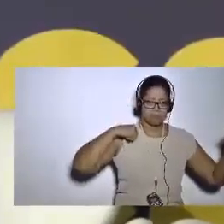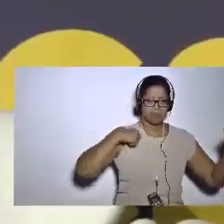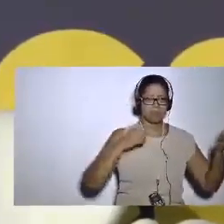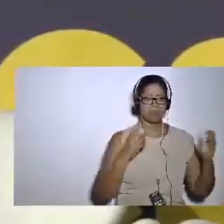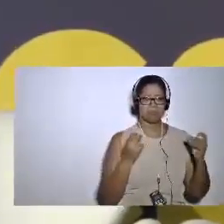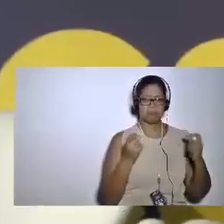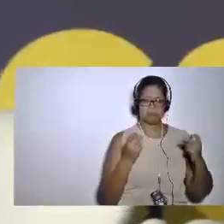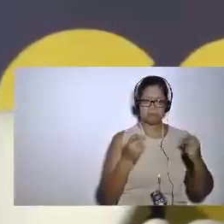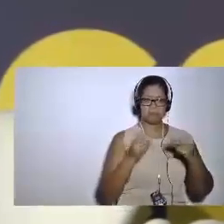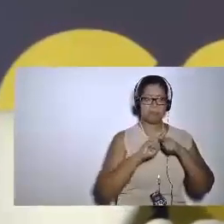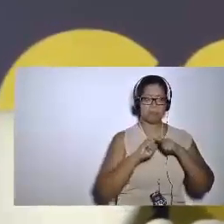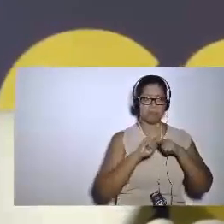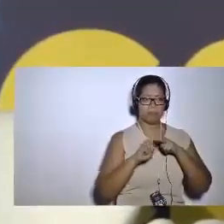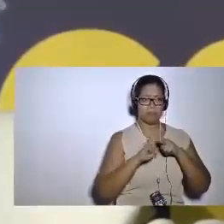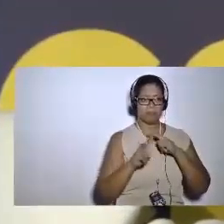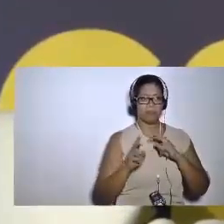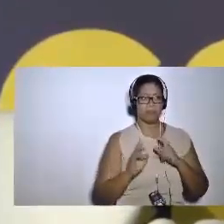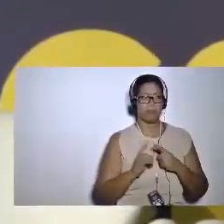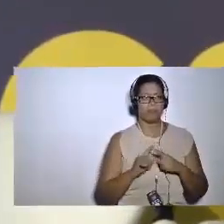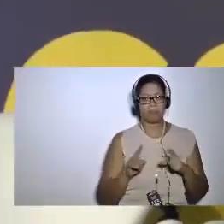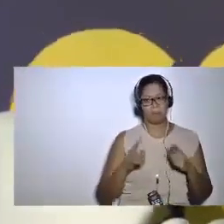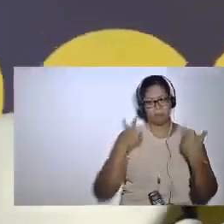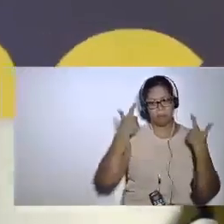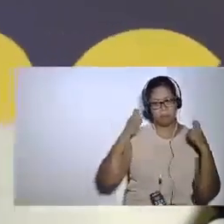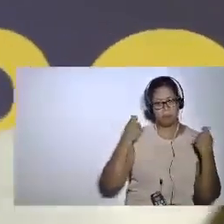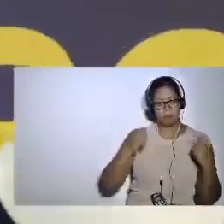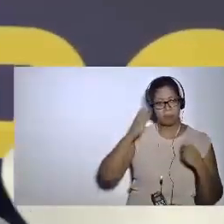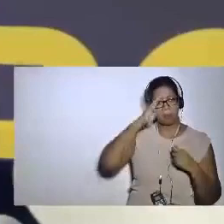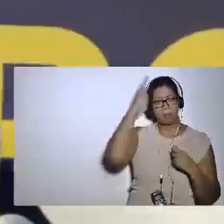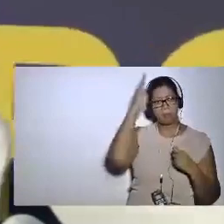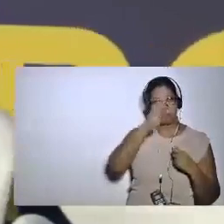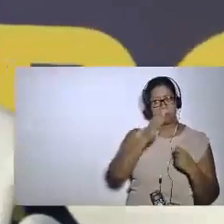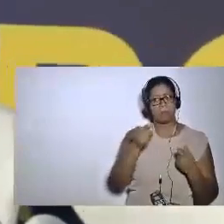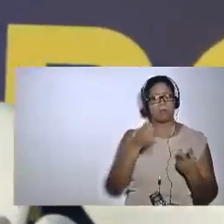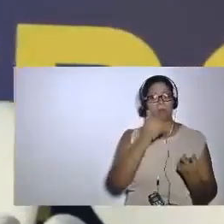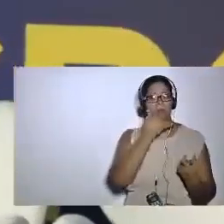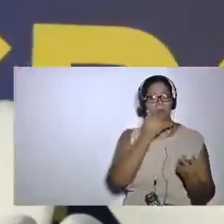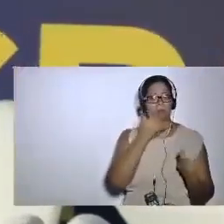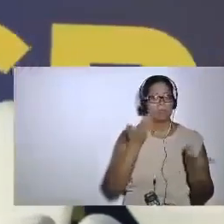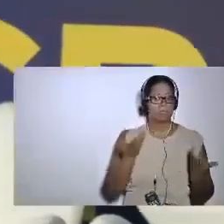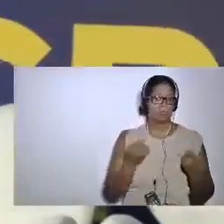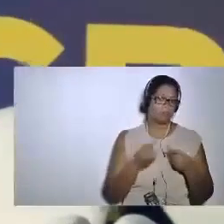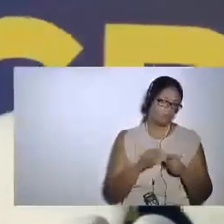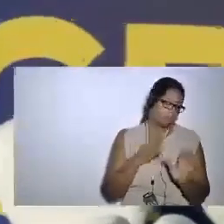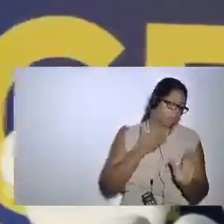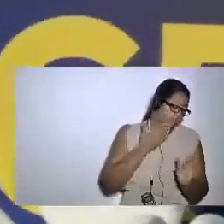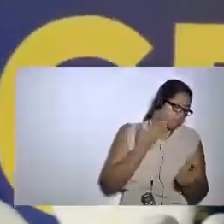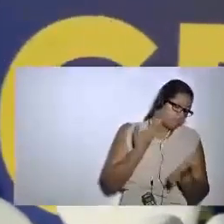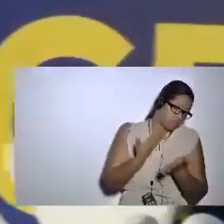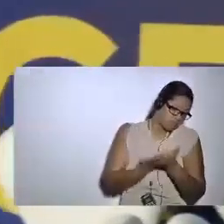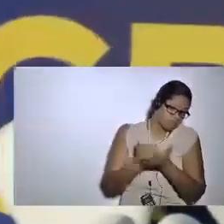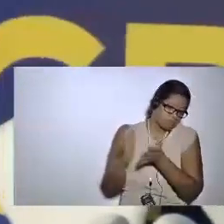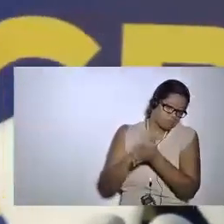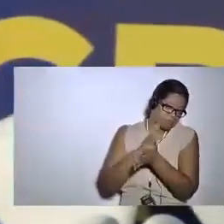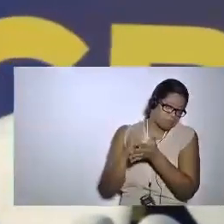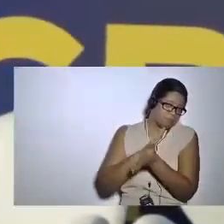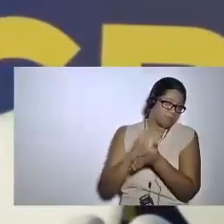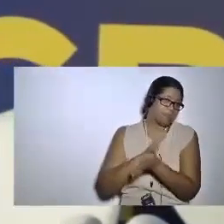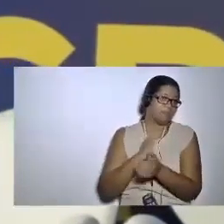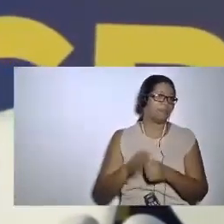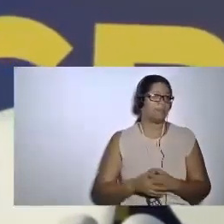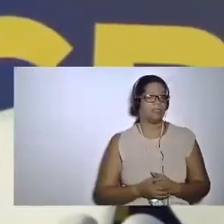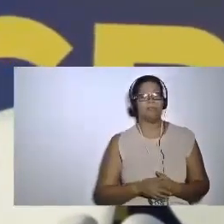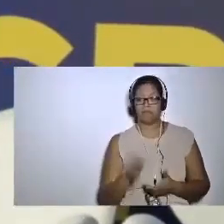allí a una tasa muy rápida, está ocurriendo, pero no quiero preocuparse sobre el futuro de Gabriela, pero gracias,